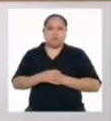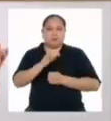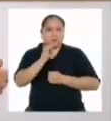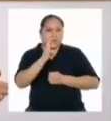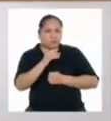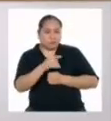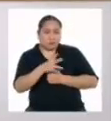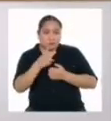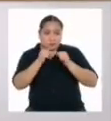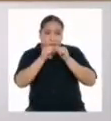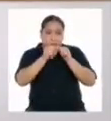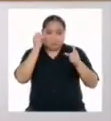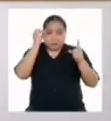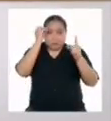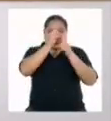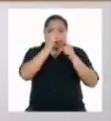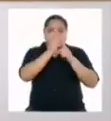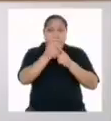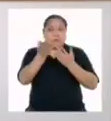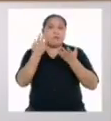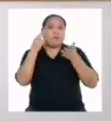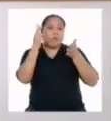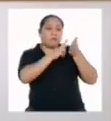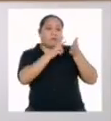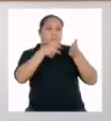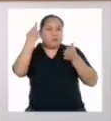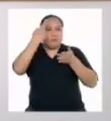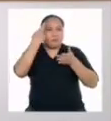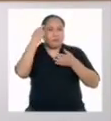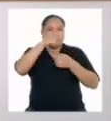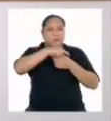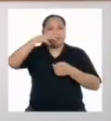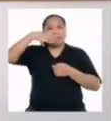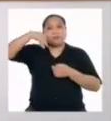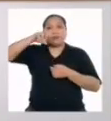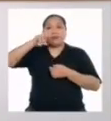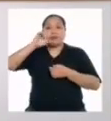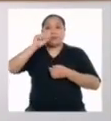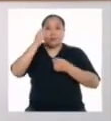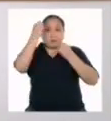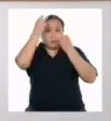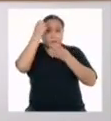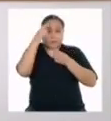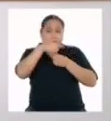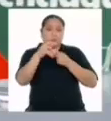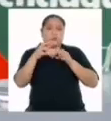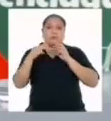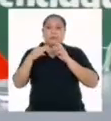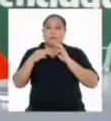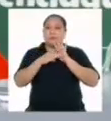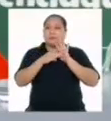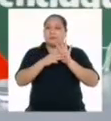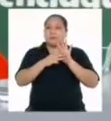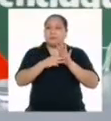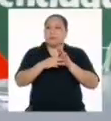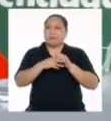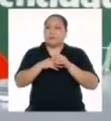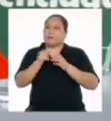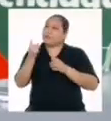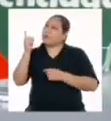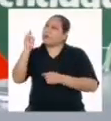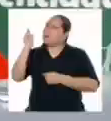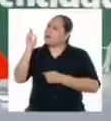Jeremís, continuemos con nuestro objetivo. Nos toca leer y reflexionar sobre el mural informativo como medio de comunicación. Profesora,